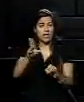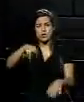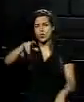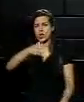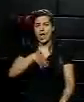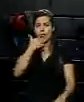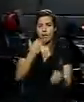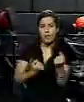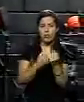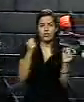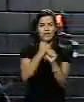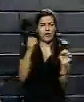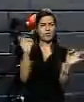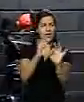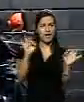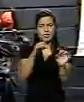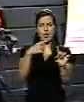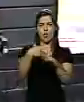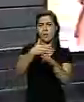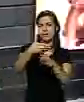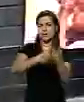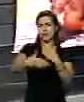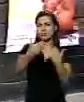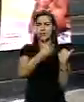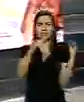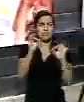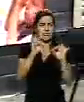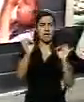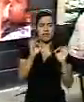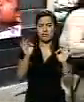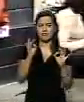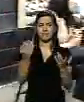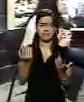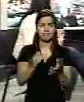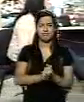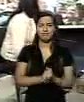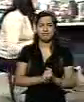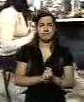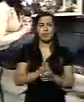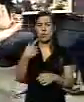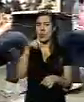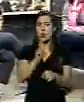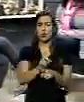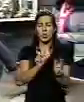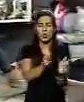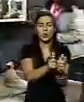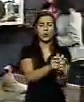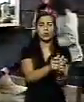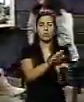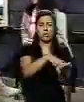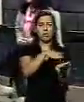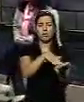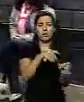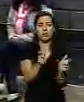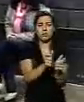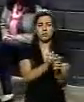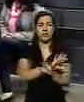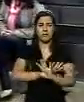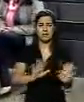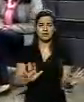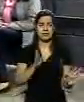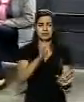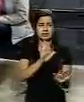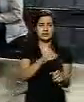querido trabajar ni compartir responsabilidades directamente con el pueblo si no es un pequeño grupo allí, pues, que de alguna u otra